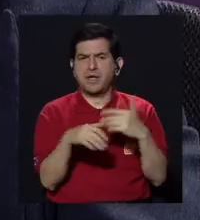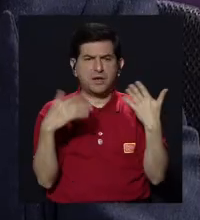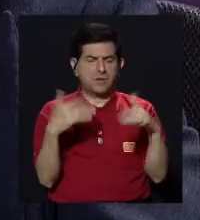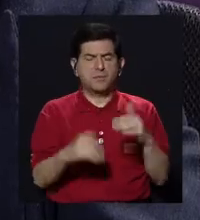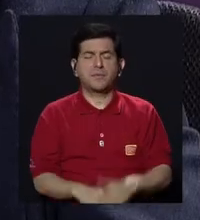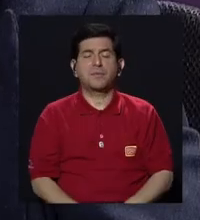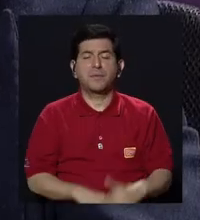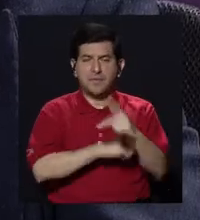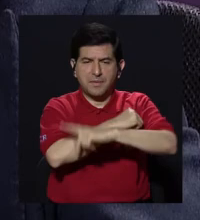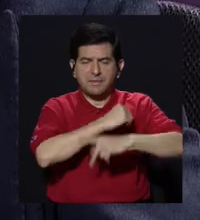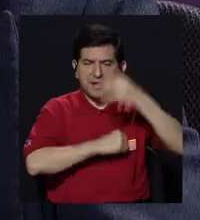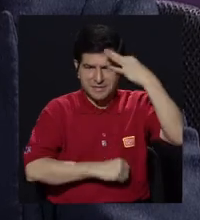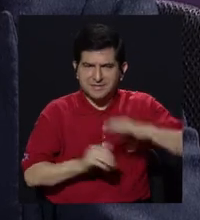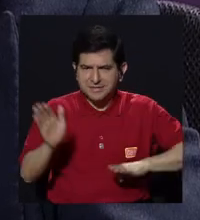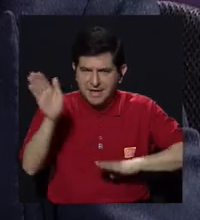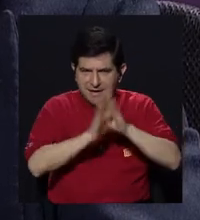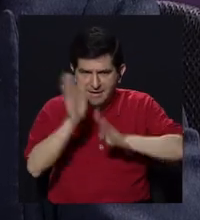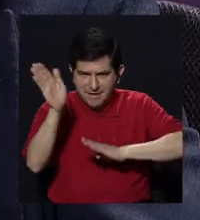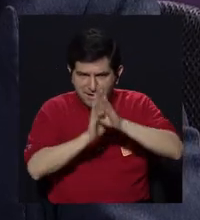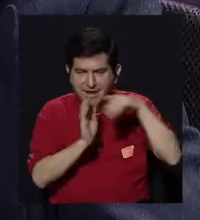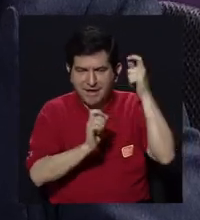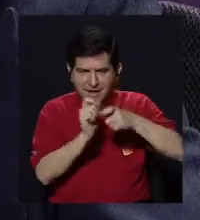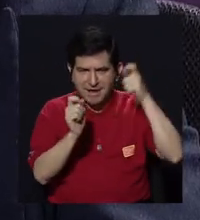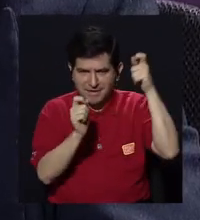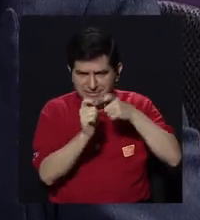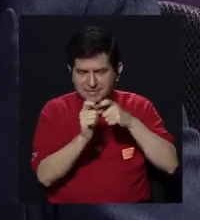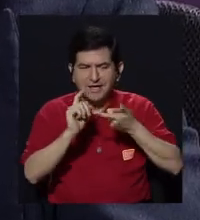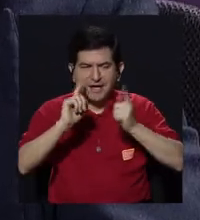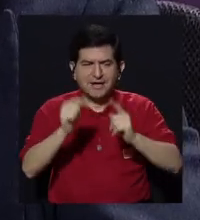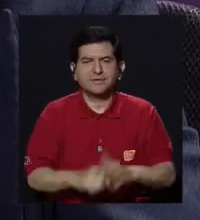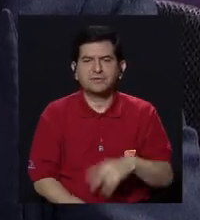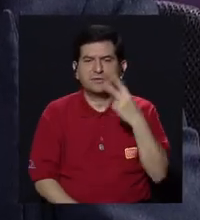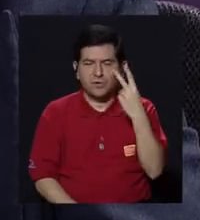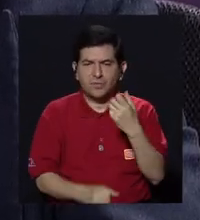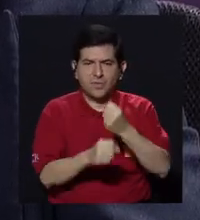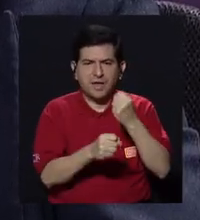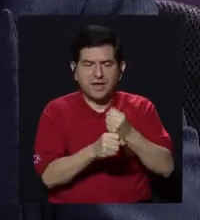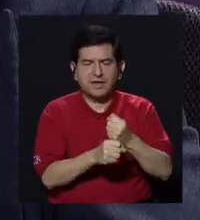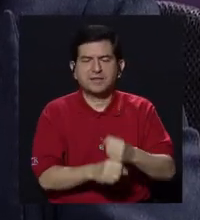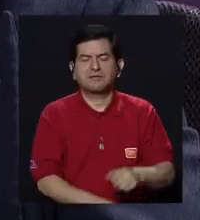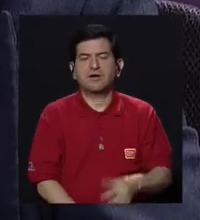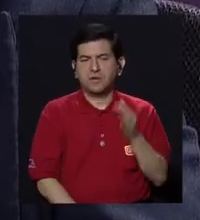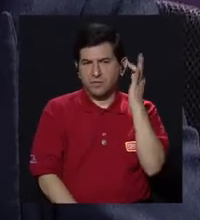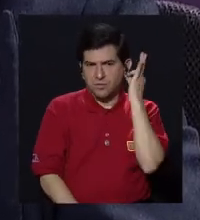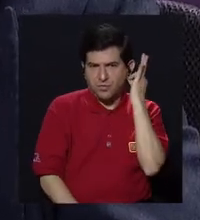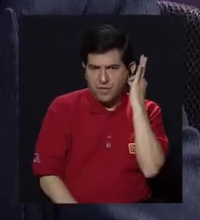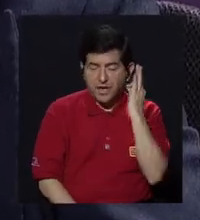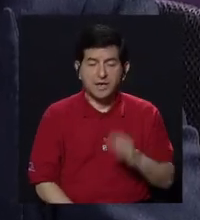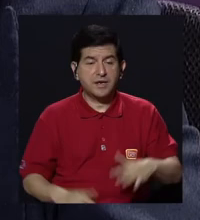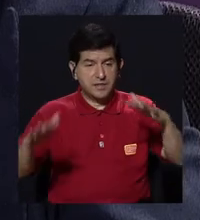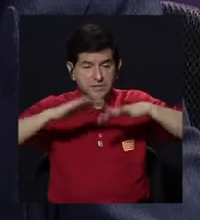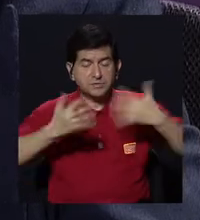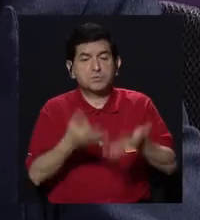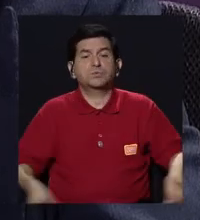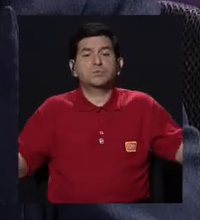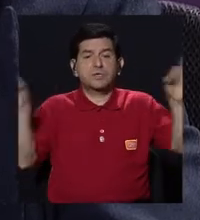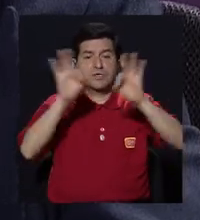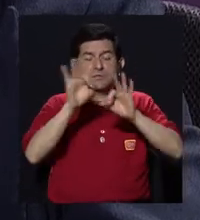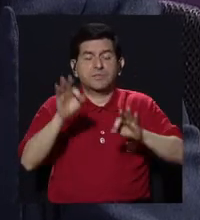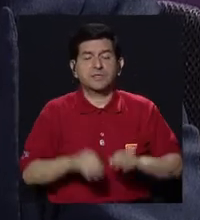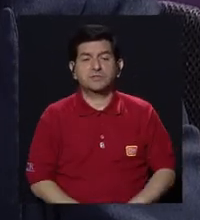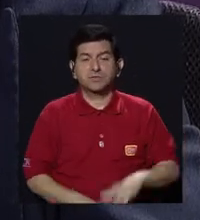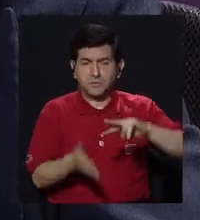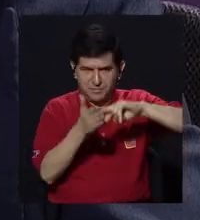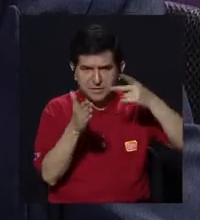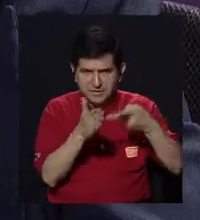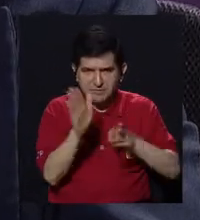Los países que apuestan al desarrollo precisamente son los que ven en la fuerza laboral femenina un nicho importante para